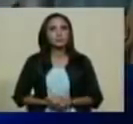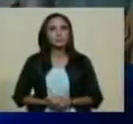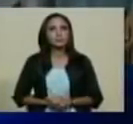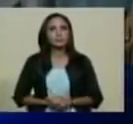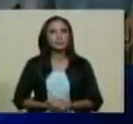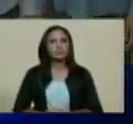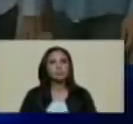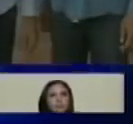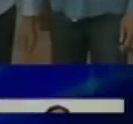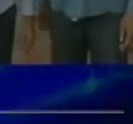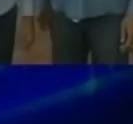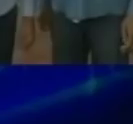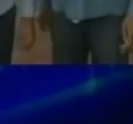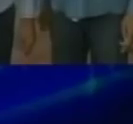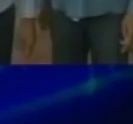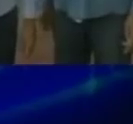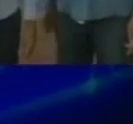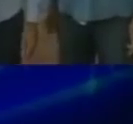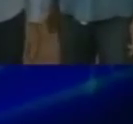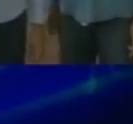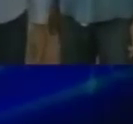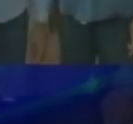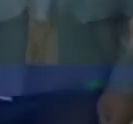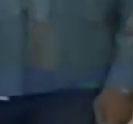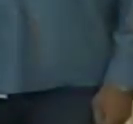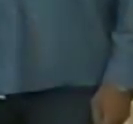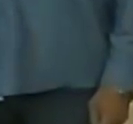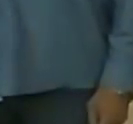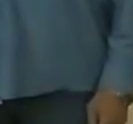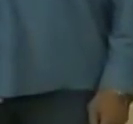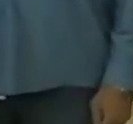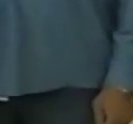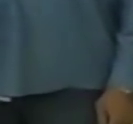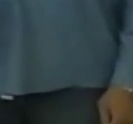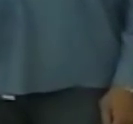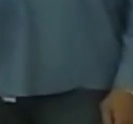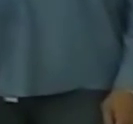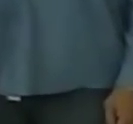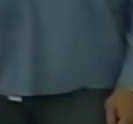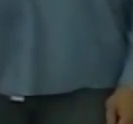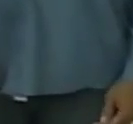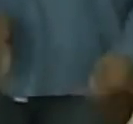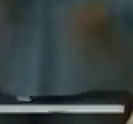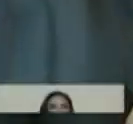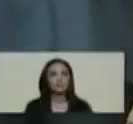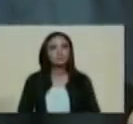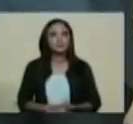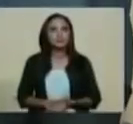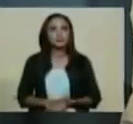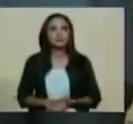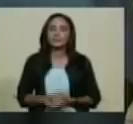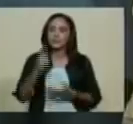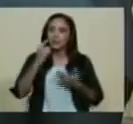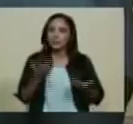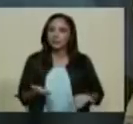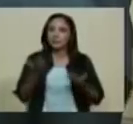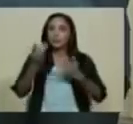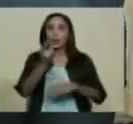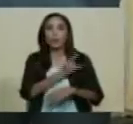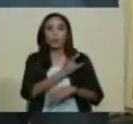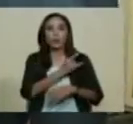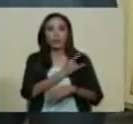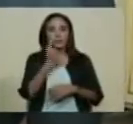Desde los Morros de San Juan, municipio Juan Germán Rocio, nos encontramos en la Universidad